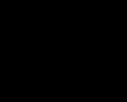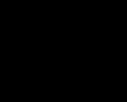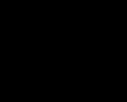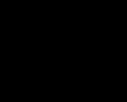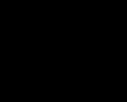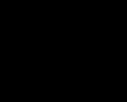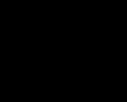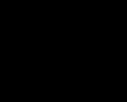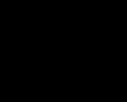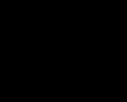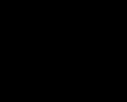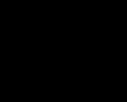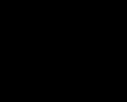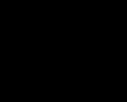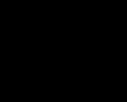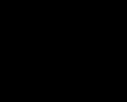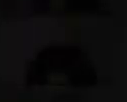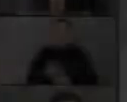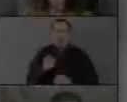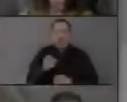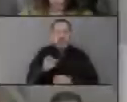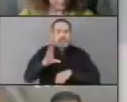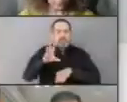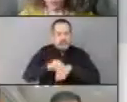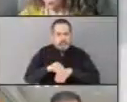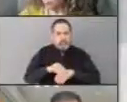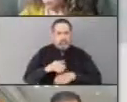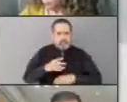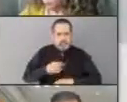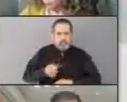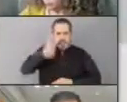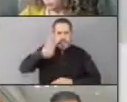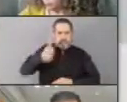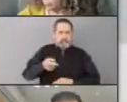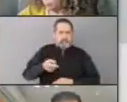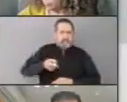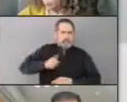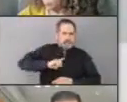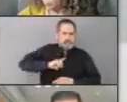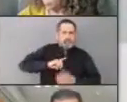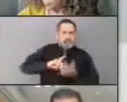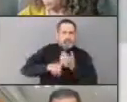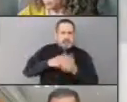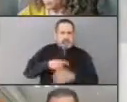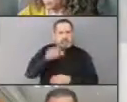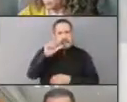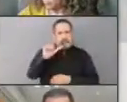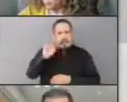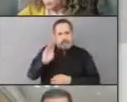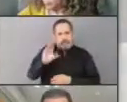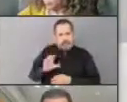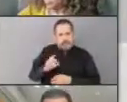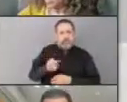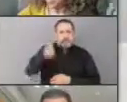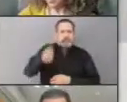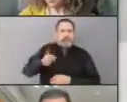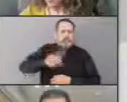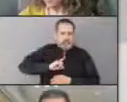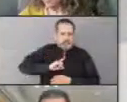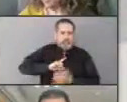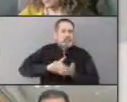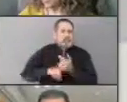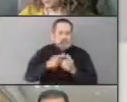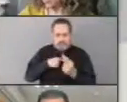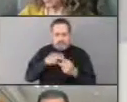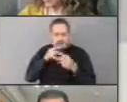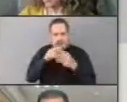permitir tomar el uso de la voz en principio, como lo hacemos en orden alfabético, solo para manifestar que estaré de acuerdo